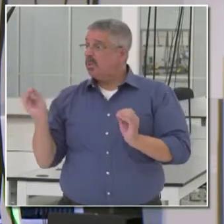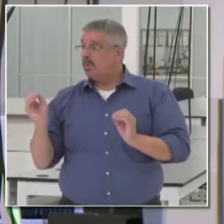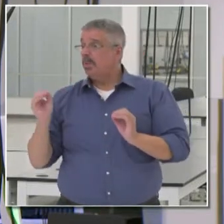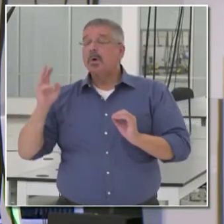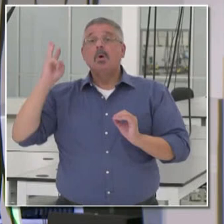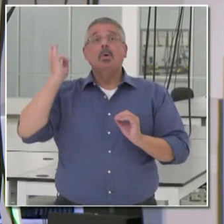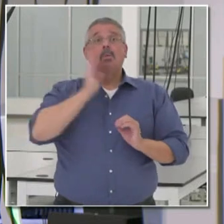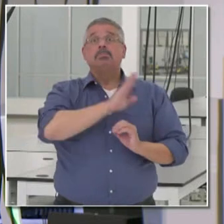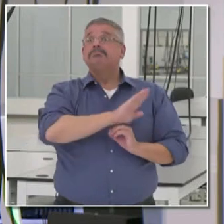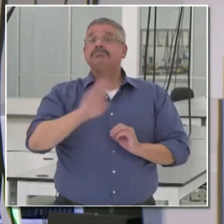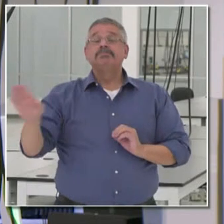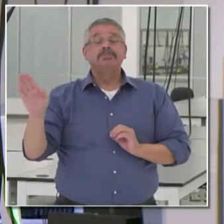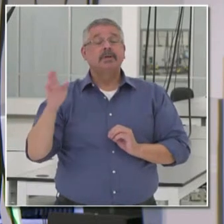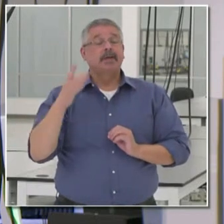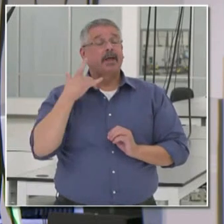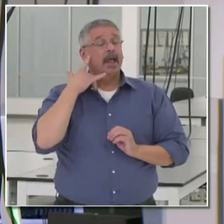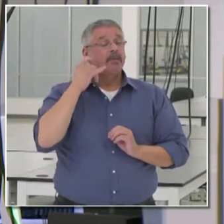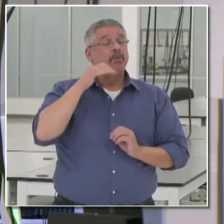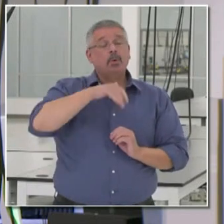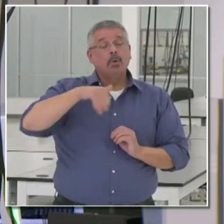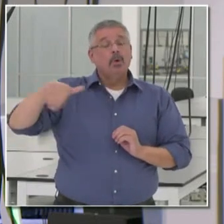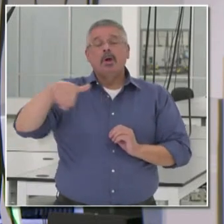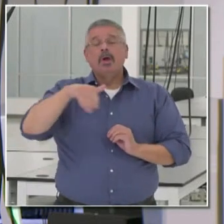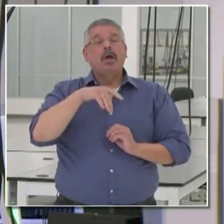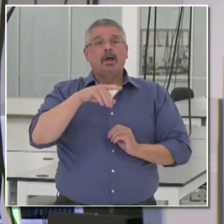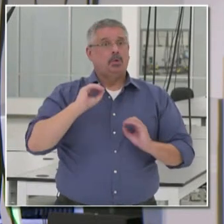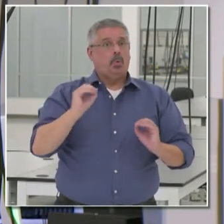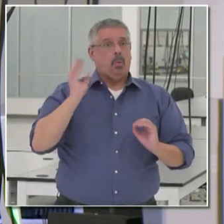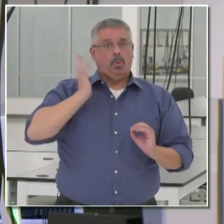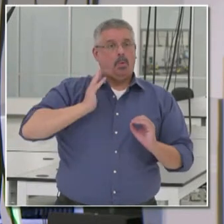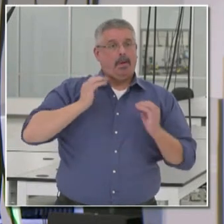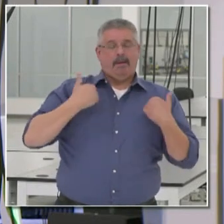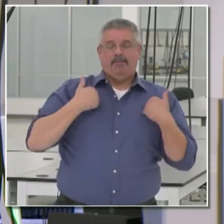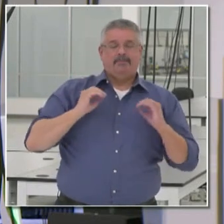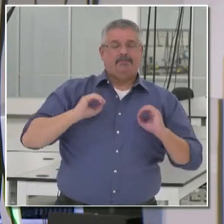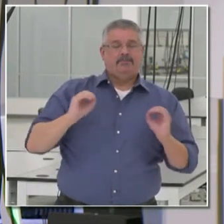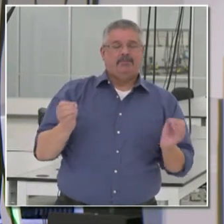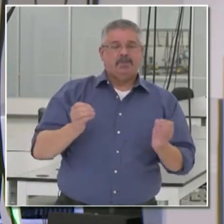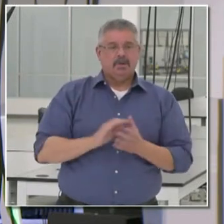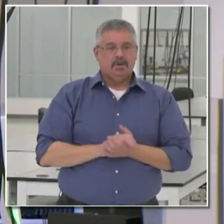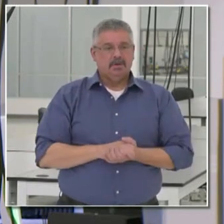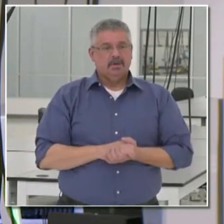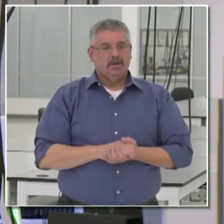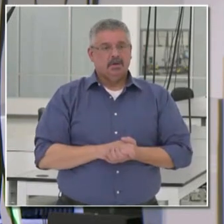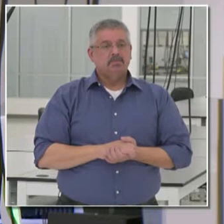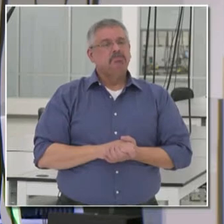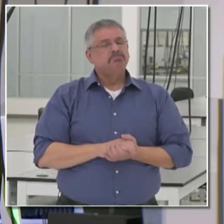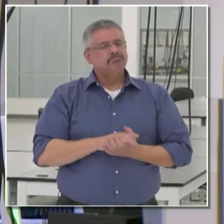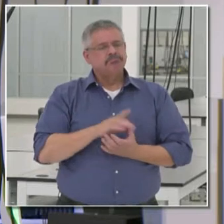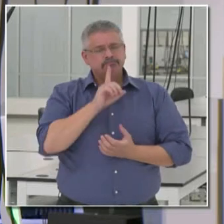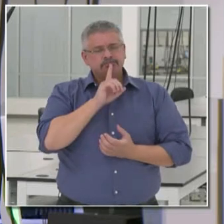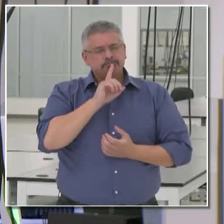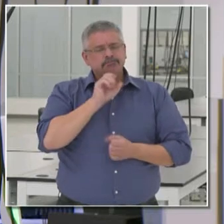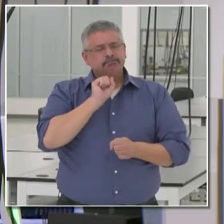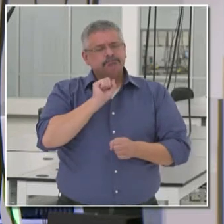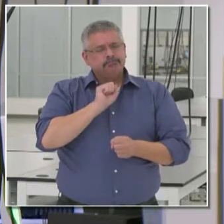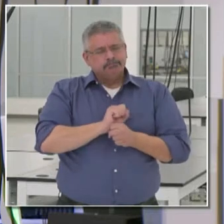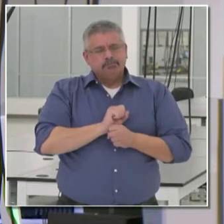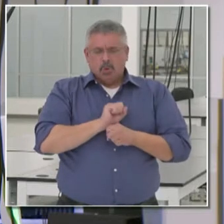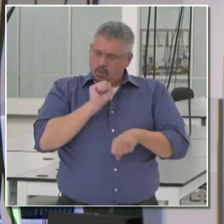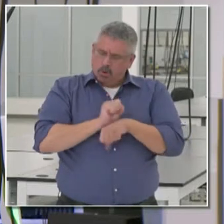pasado de hecho en la costa oeste es algo que nunca hemos tenido en el pasado de modo que pensamos